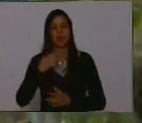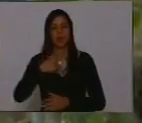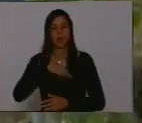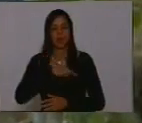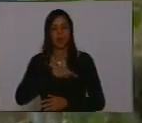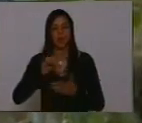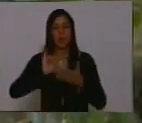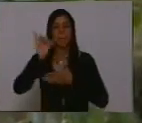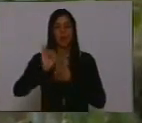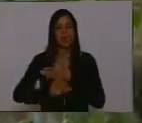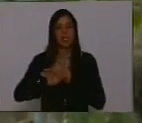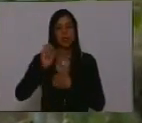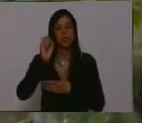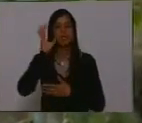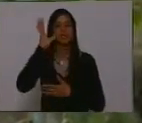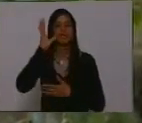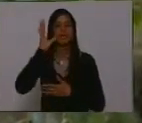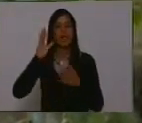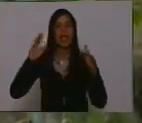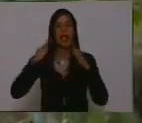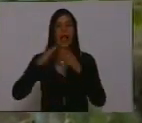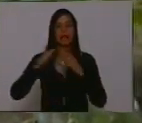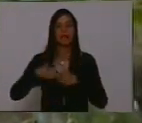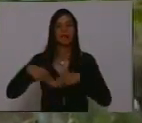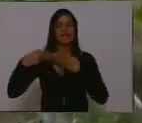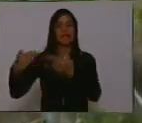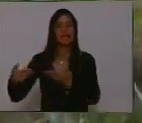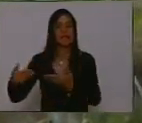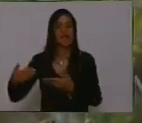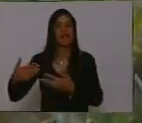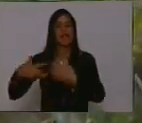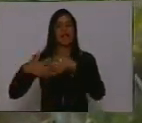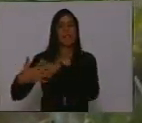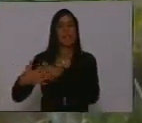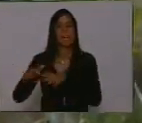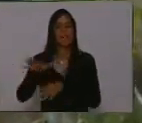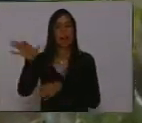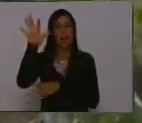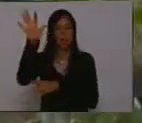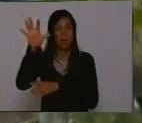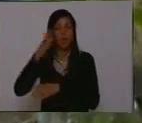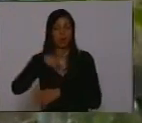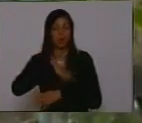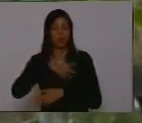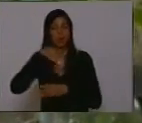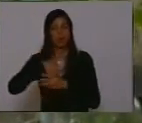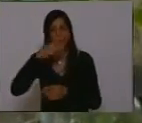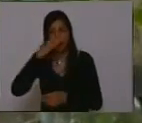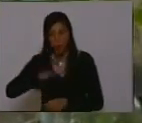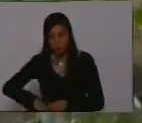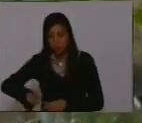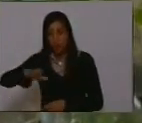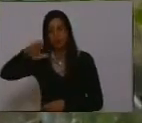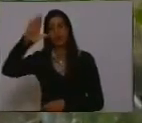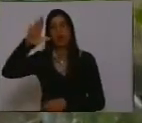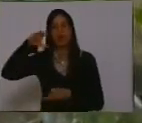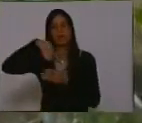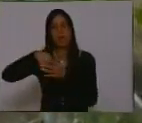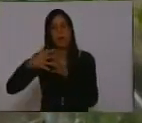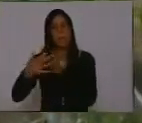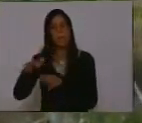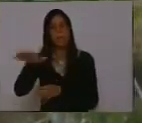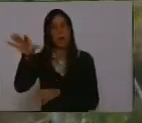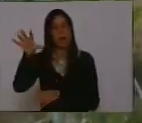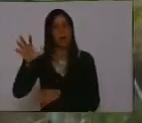constitucionalicemos un plan que le dé vivienda. Porque si bien crecimos en una comunidad, crecimos en un barrio, ¿por qué no vamos a seguir viviendo si tenemos